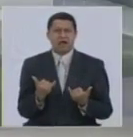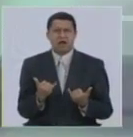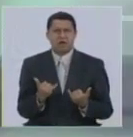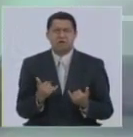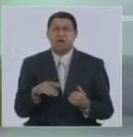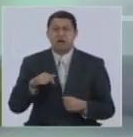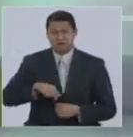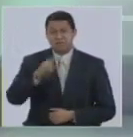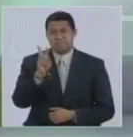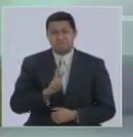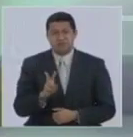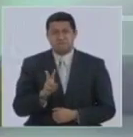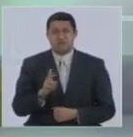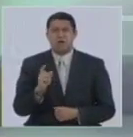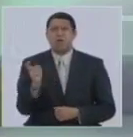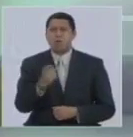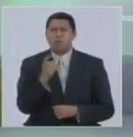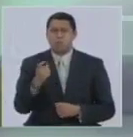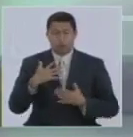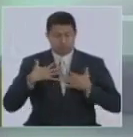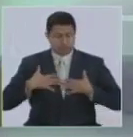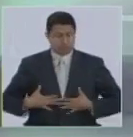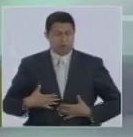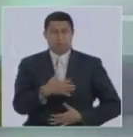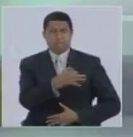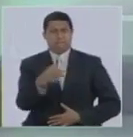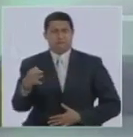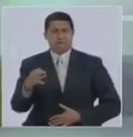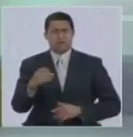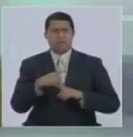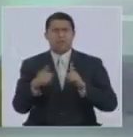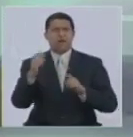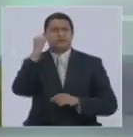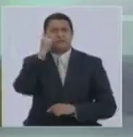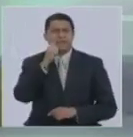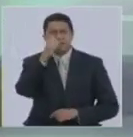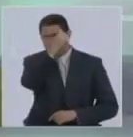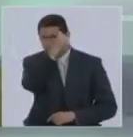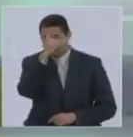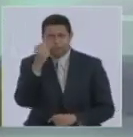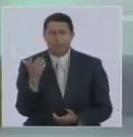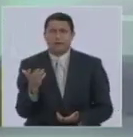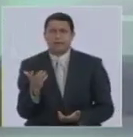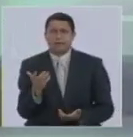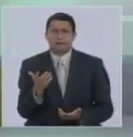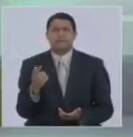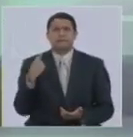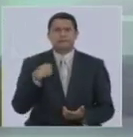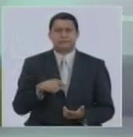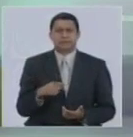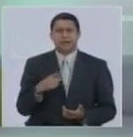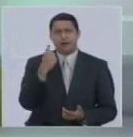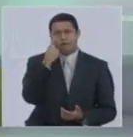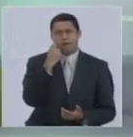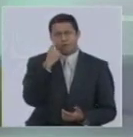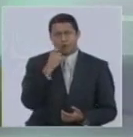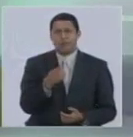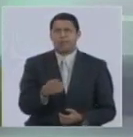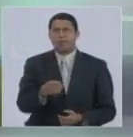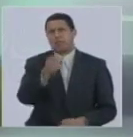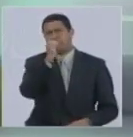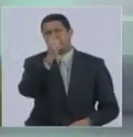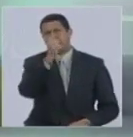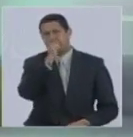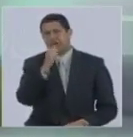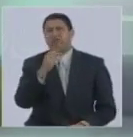en nuestro país, buscan tener un buen cuerpo, pero el fin de semana... Okay. Tienen hábitos como es el consumo del